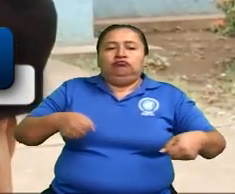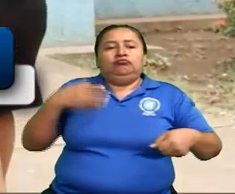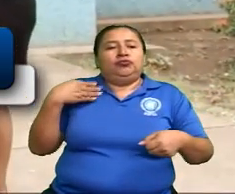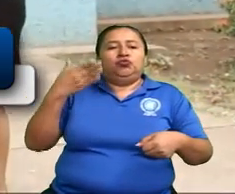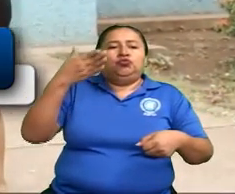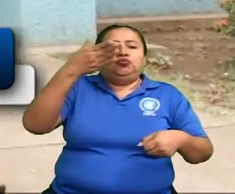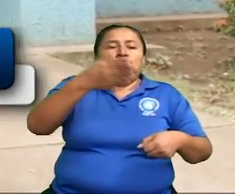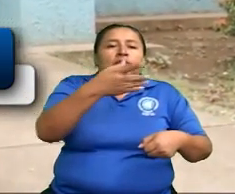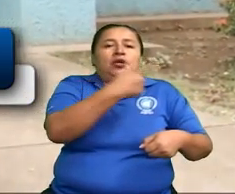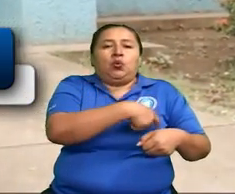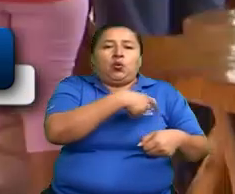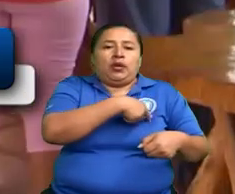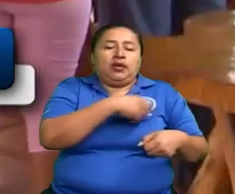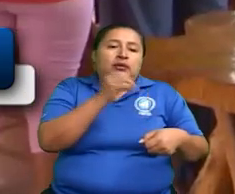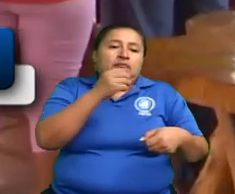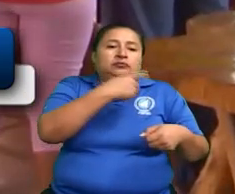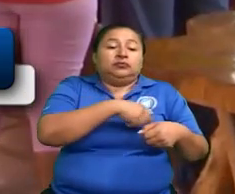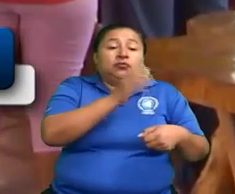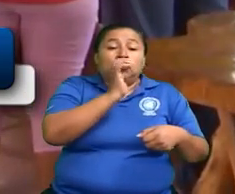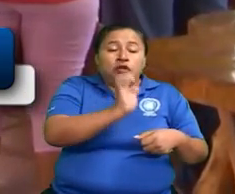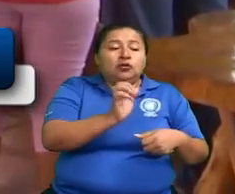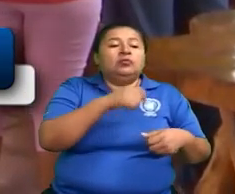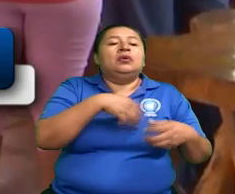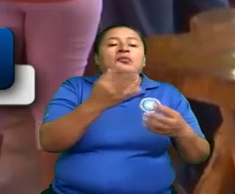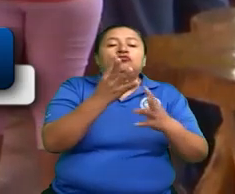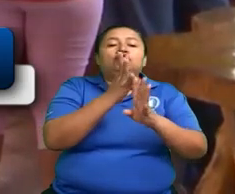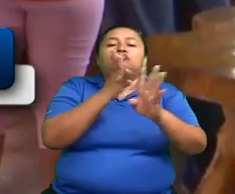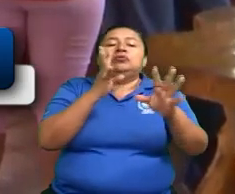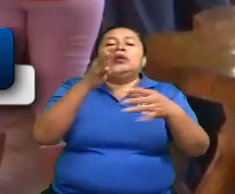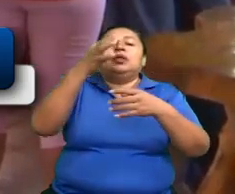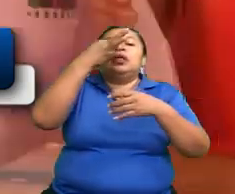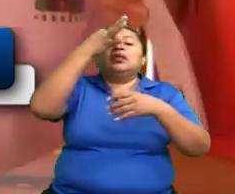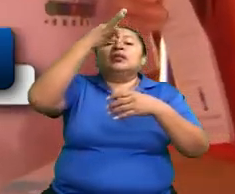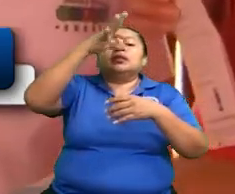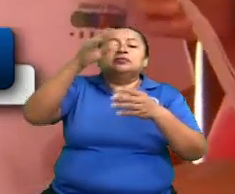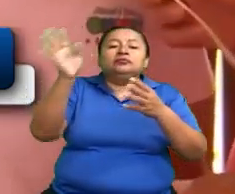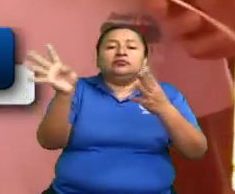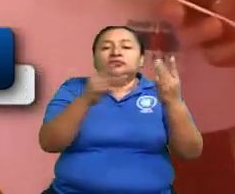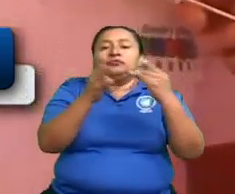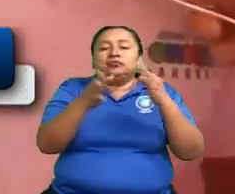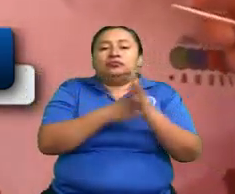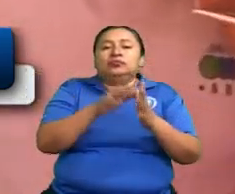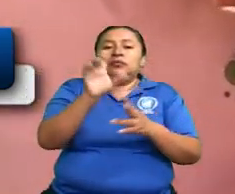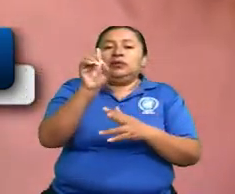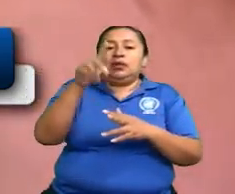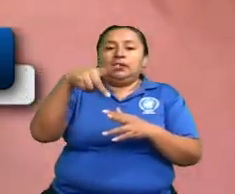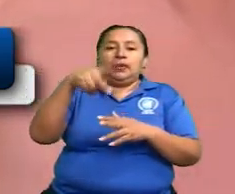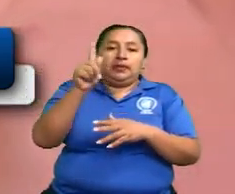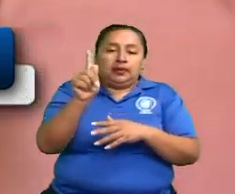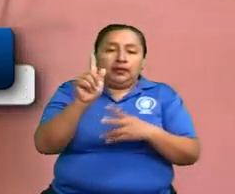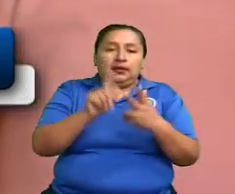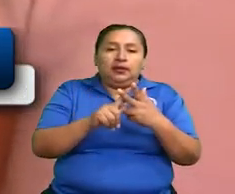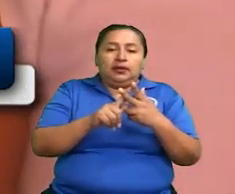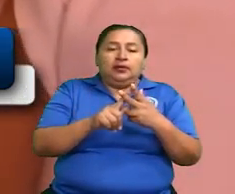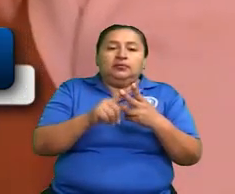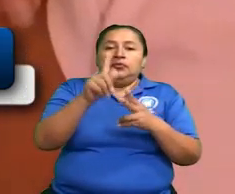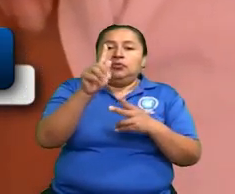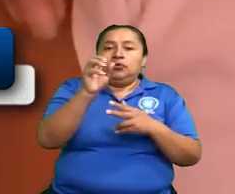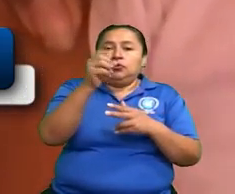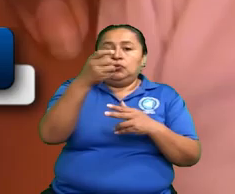hasta la escuela de ese niño a aplicarle los refuerzos de DPT, toxoide,